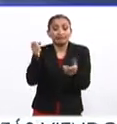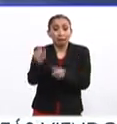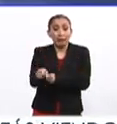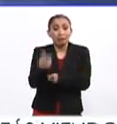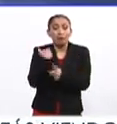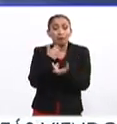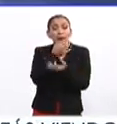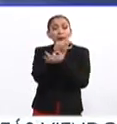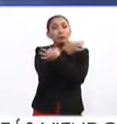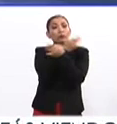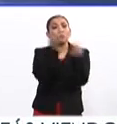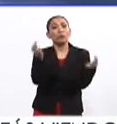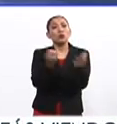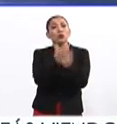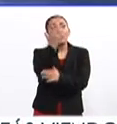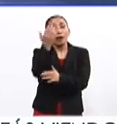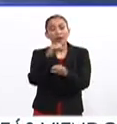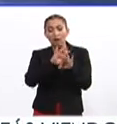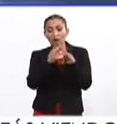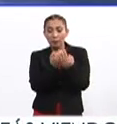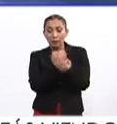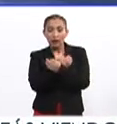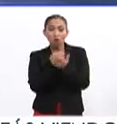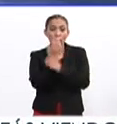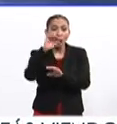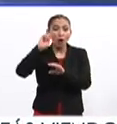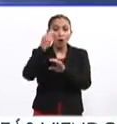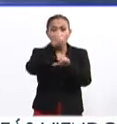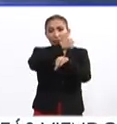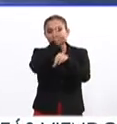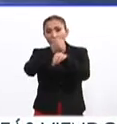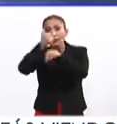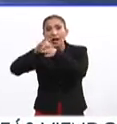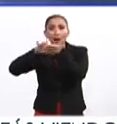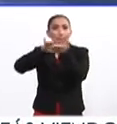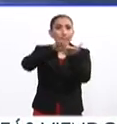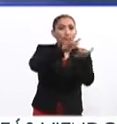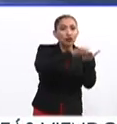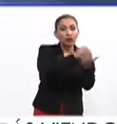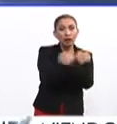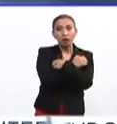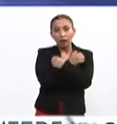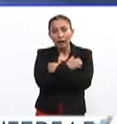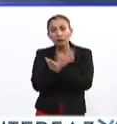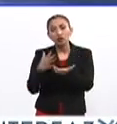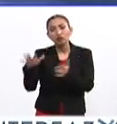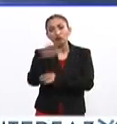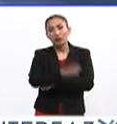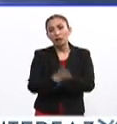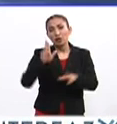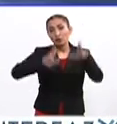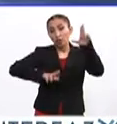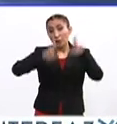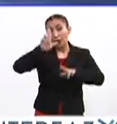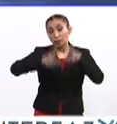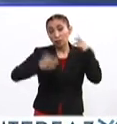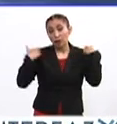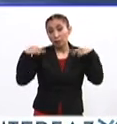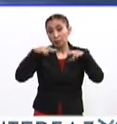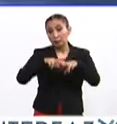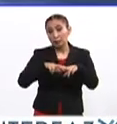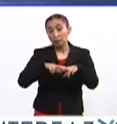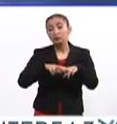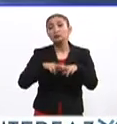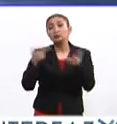de lanzar la nueva estrategia de nuevas universidades, de apoyo a la educación de los normalistas, de los